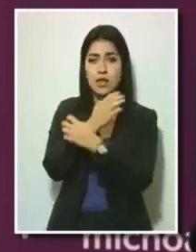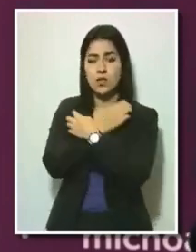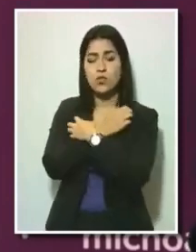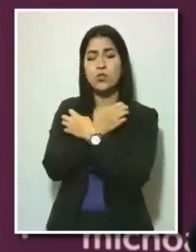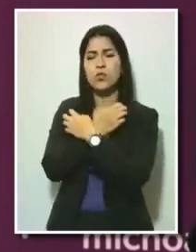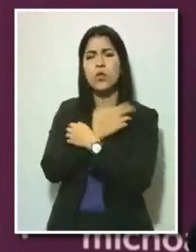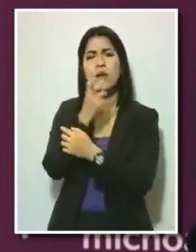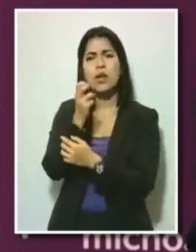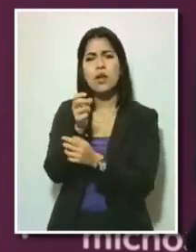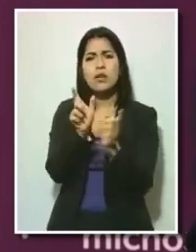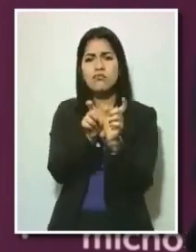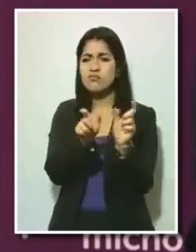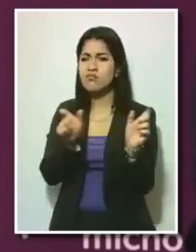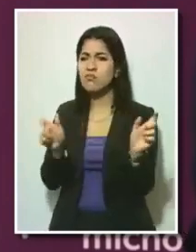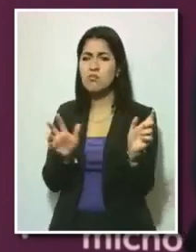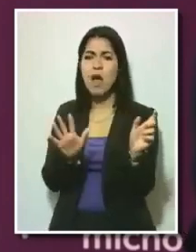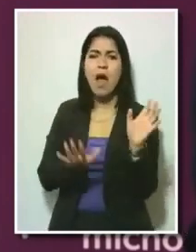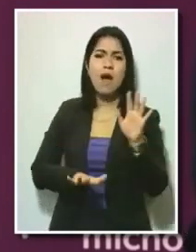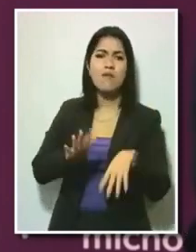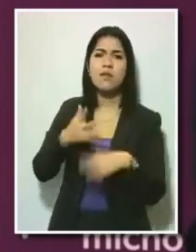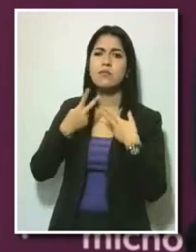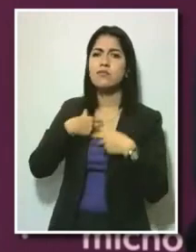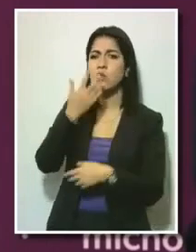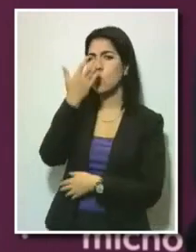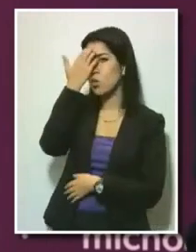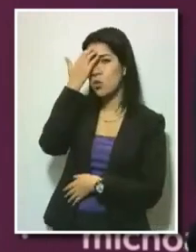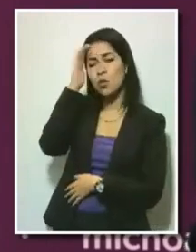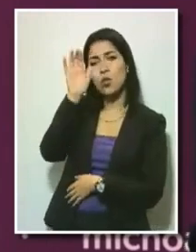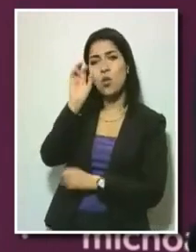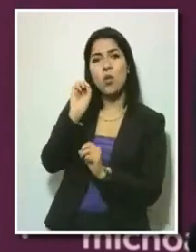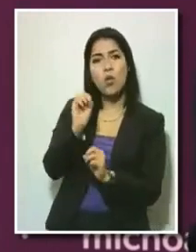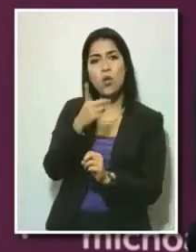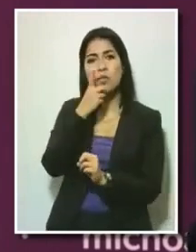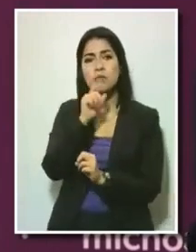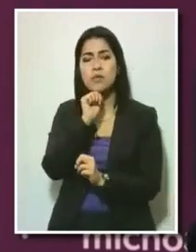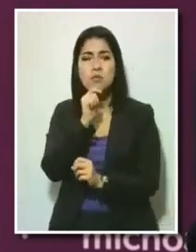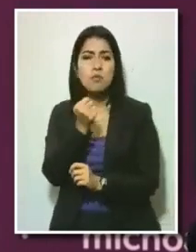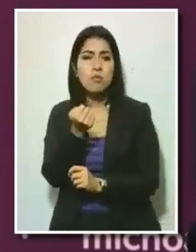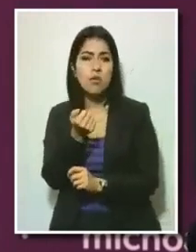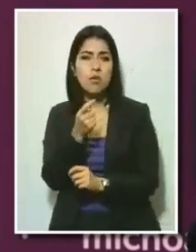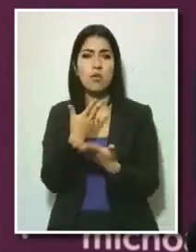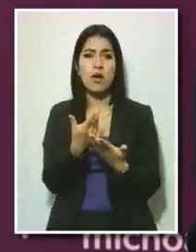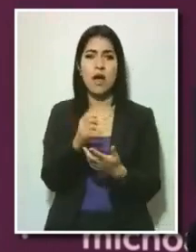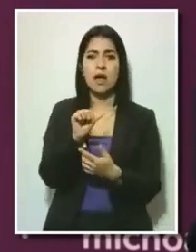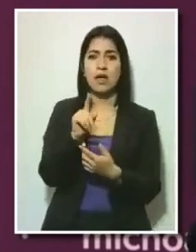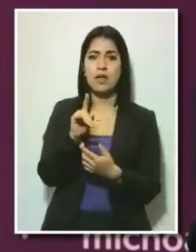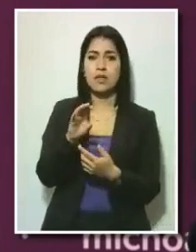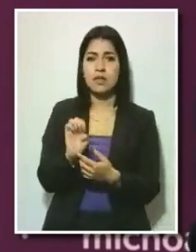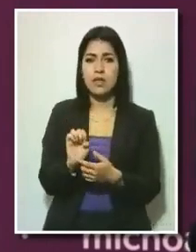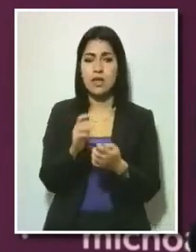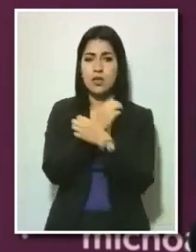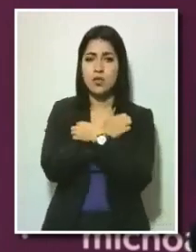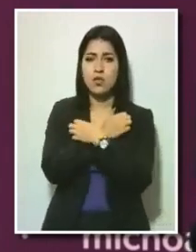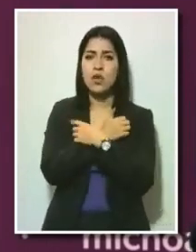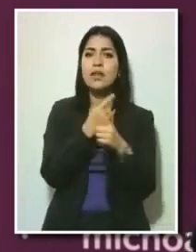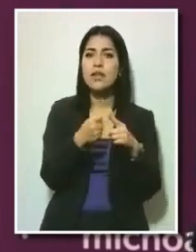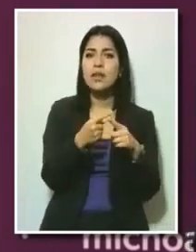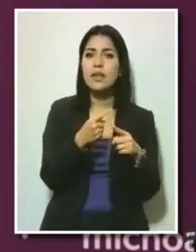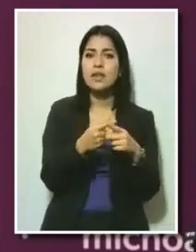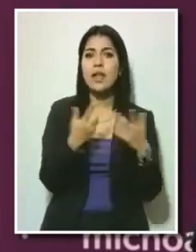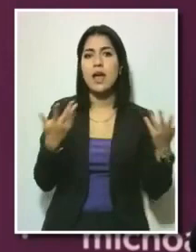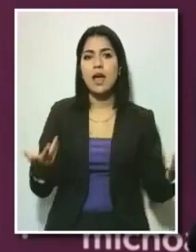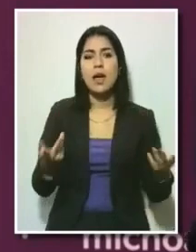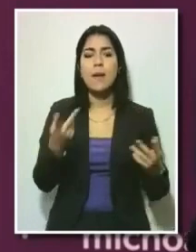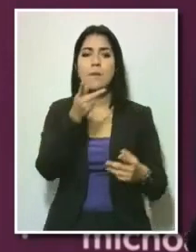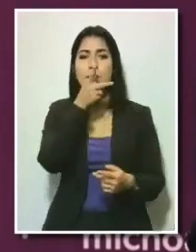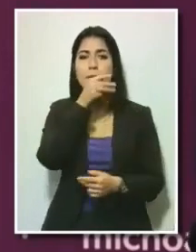que pocas veces se conoce, pocas veces se habla, y los agentes educativos son los padres de familia, son los